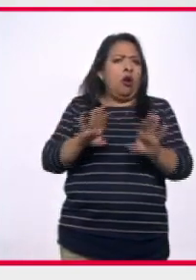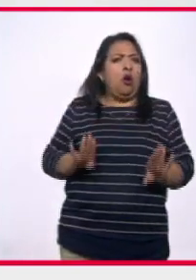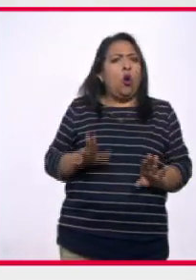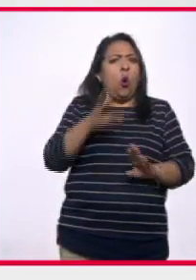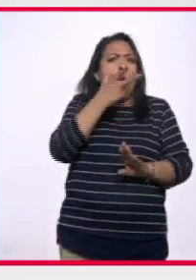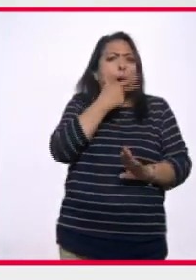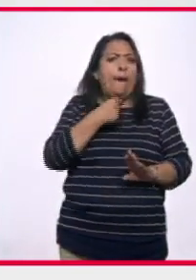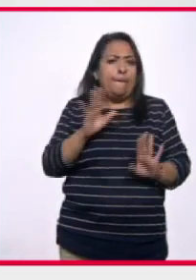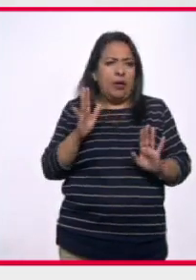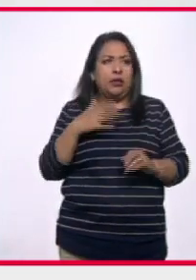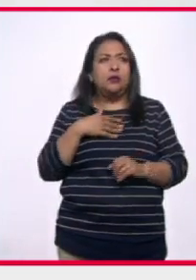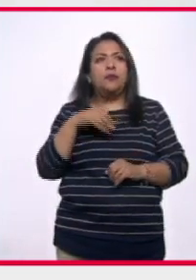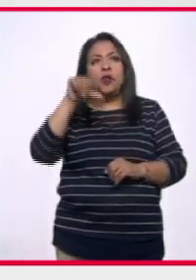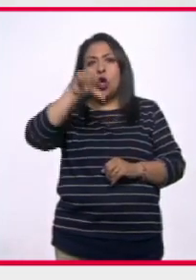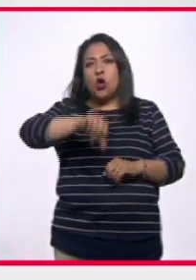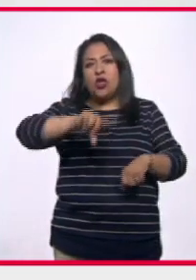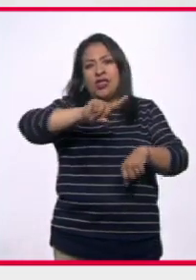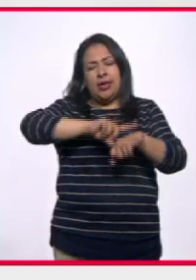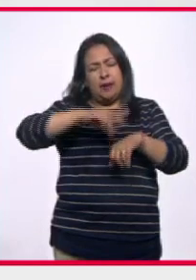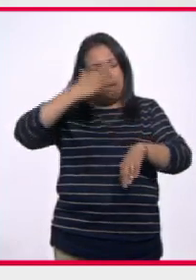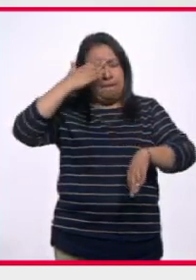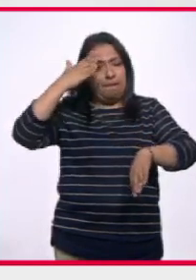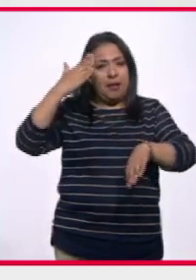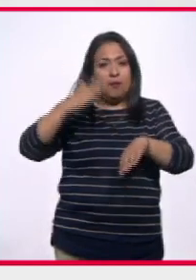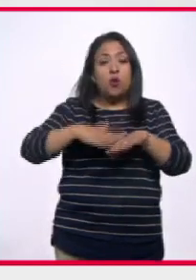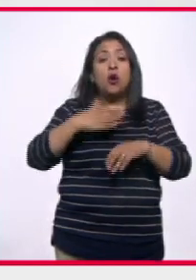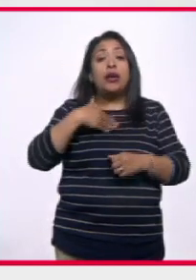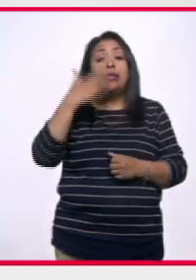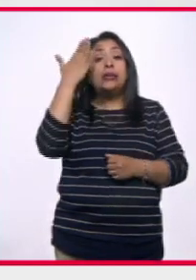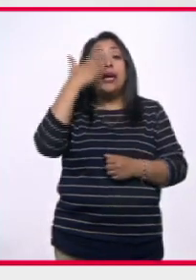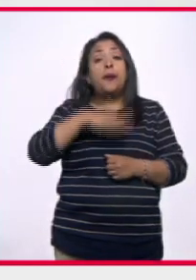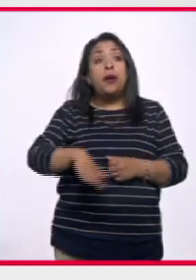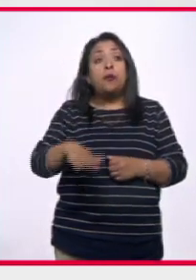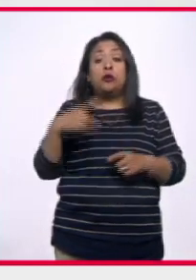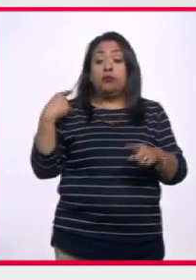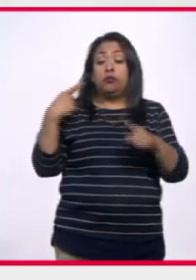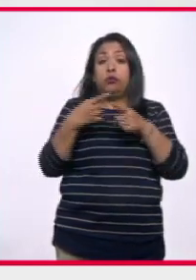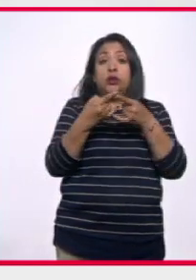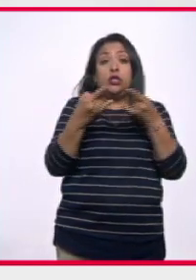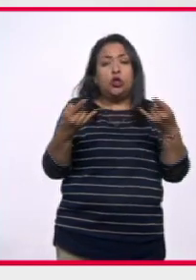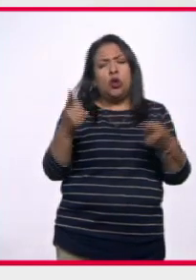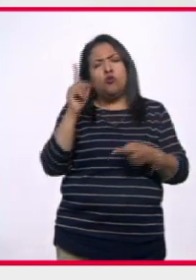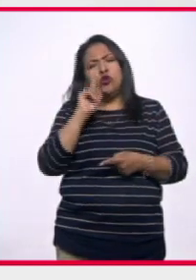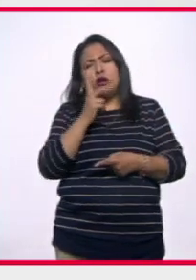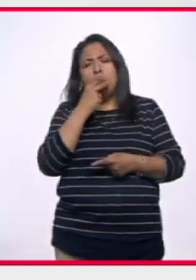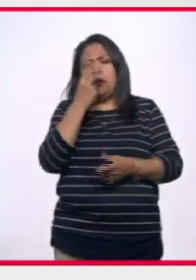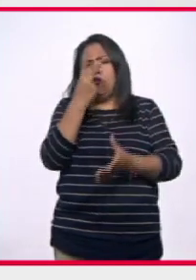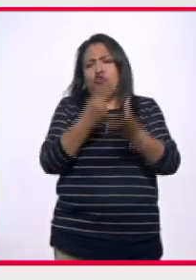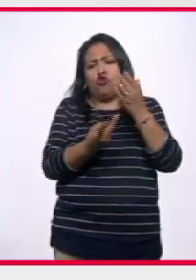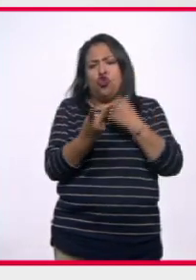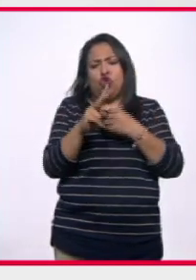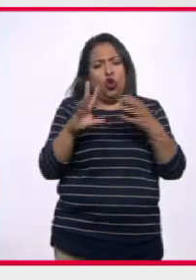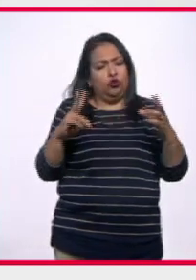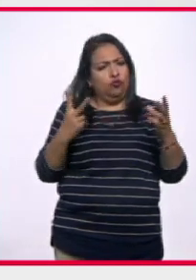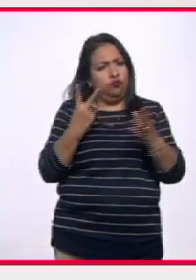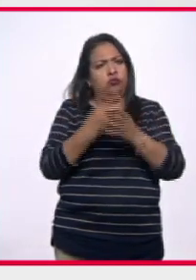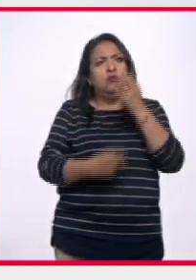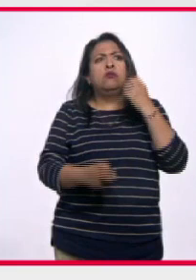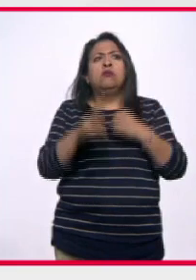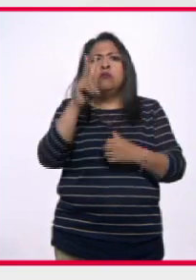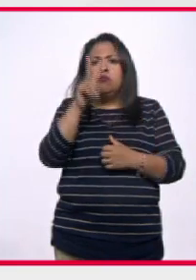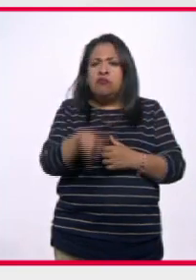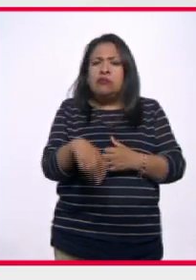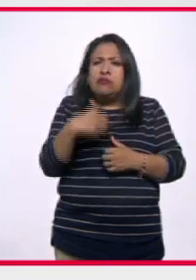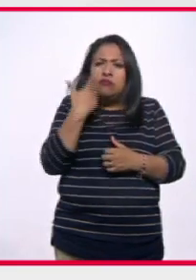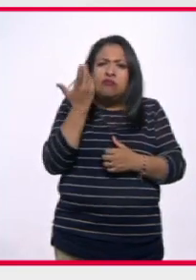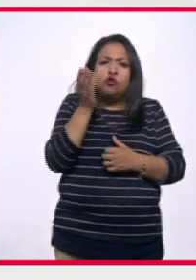con este día conmemoramos lo sabiendo que a través de la historia hombres y mujeres juntos hemos tenido la